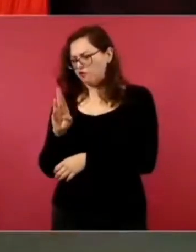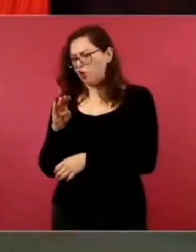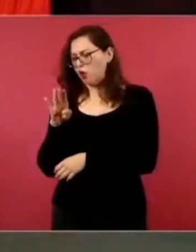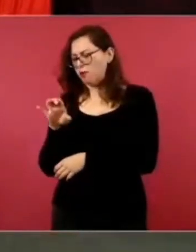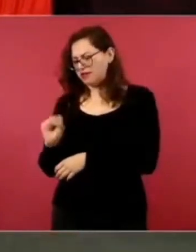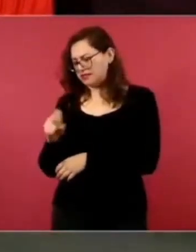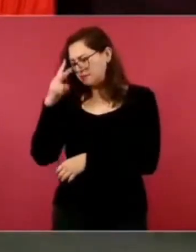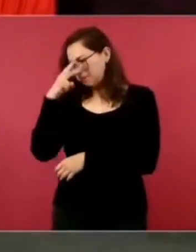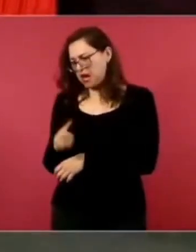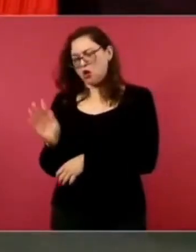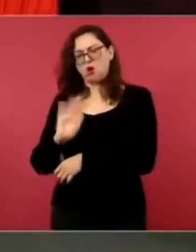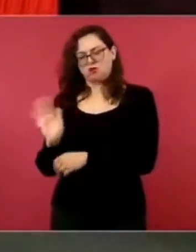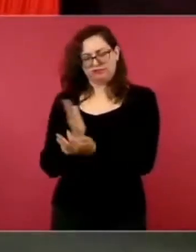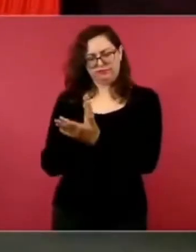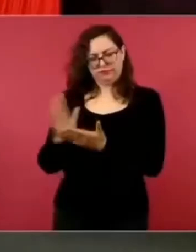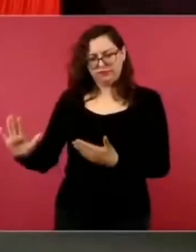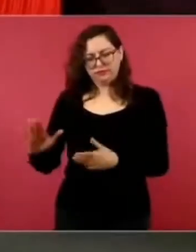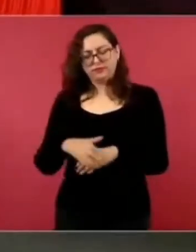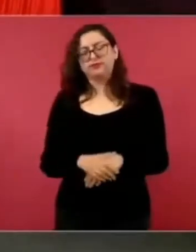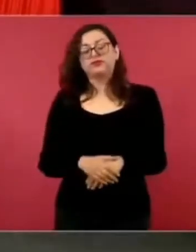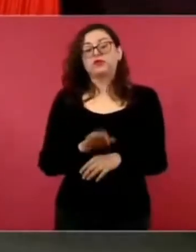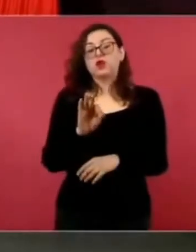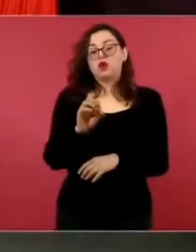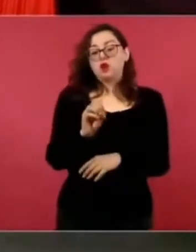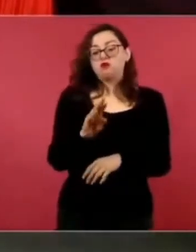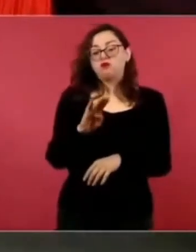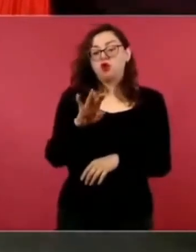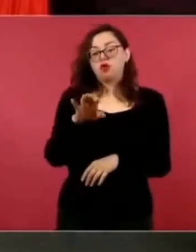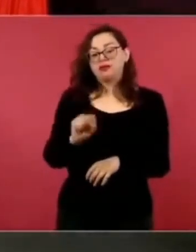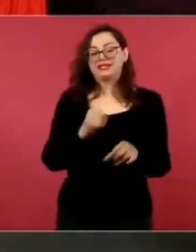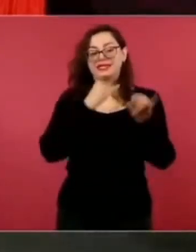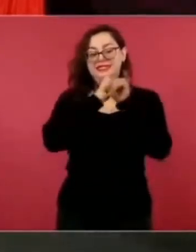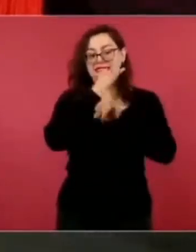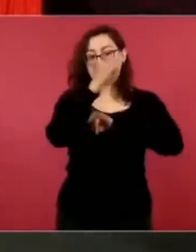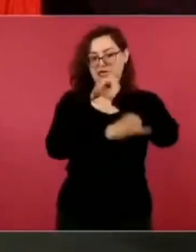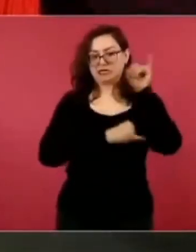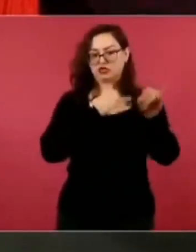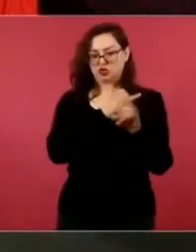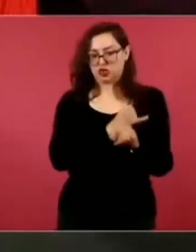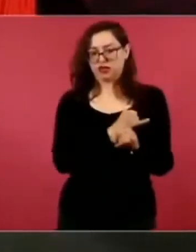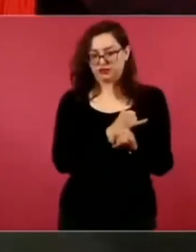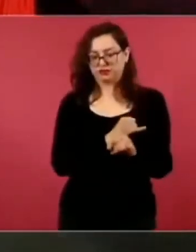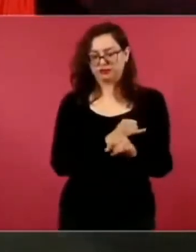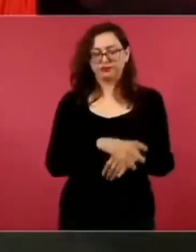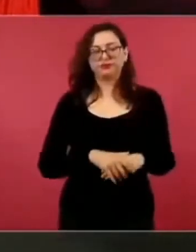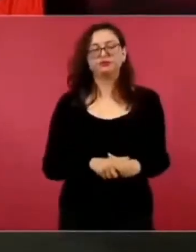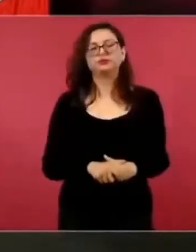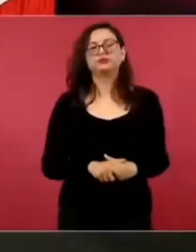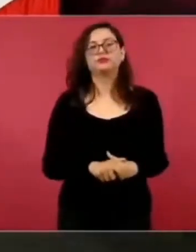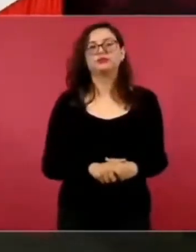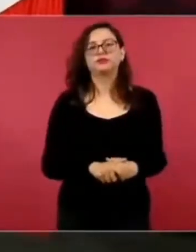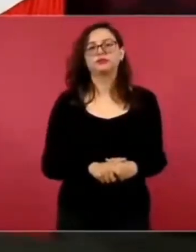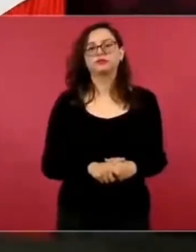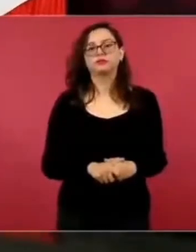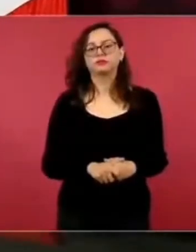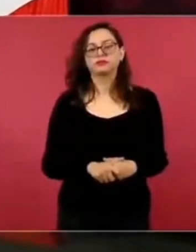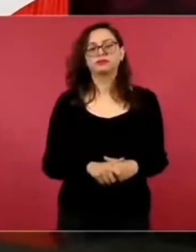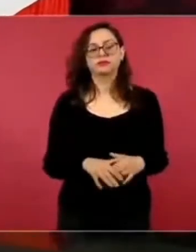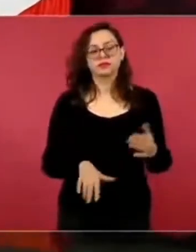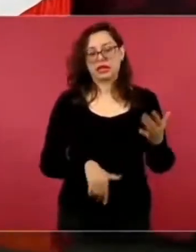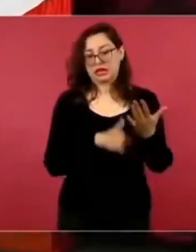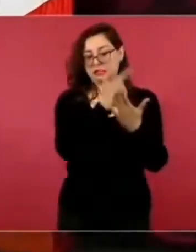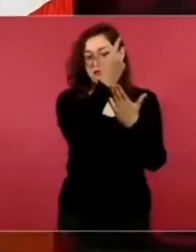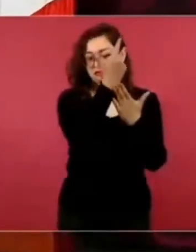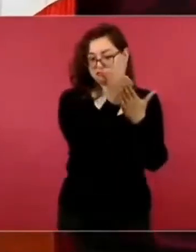La revista Forbes empieza a publicar la lista de los hombres